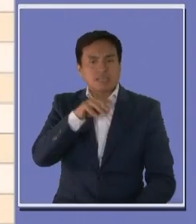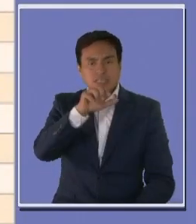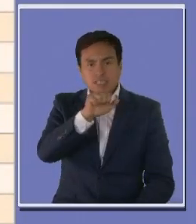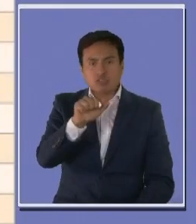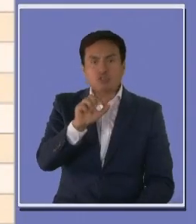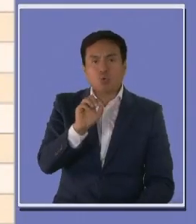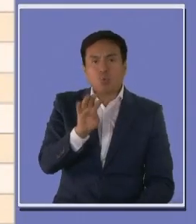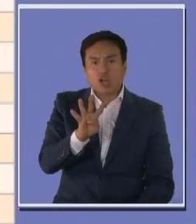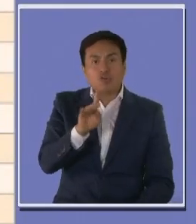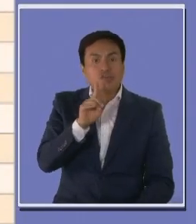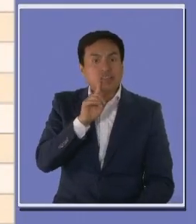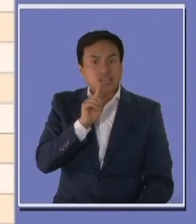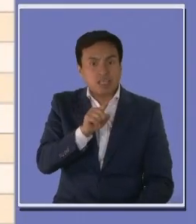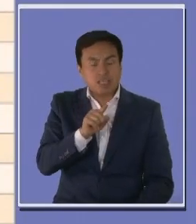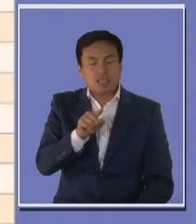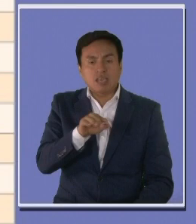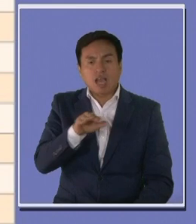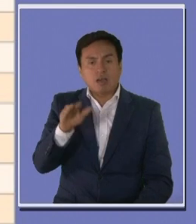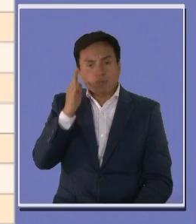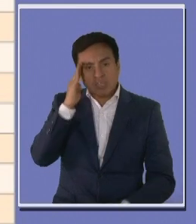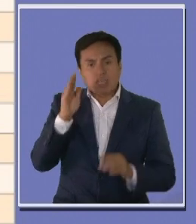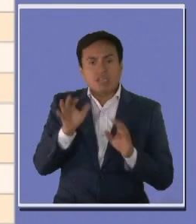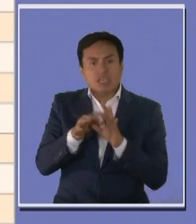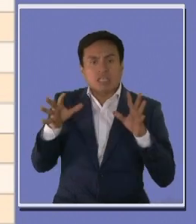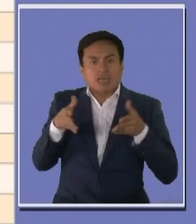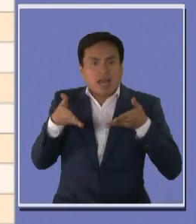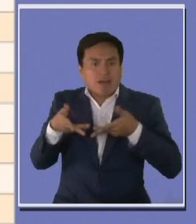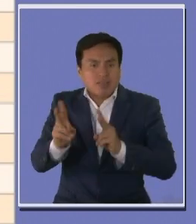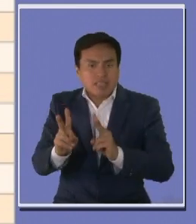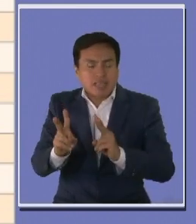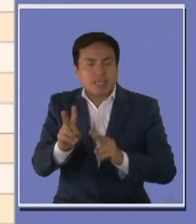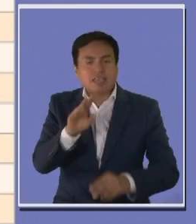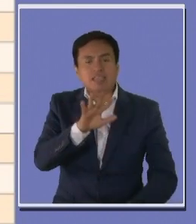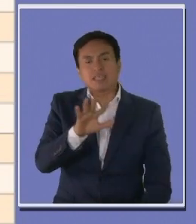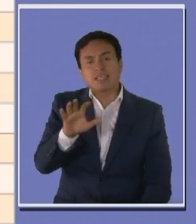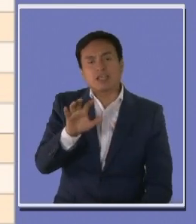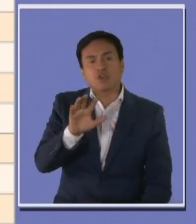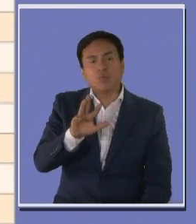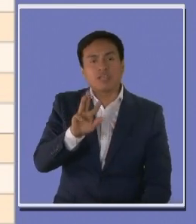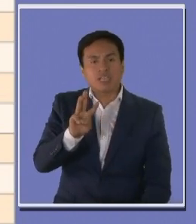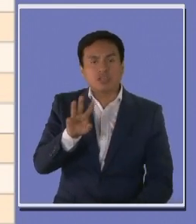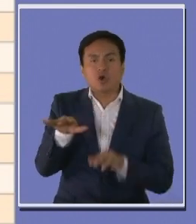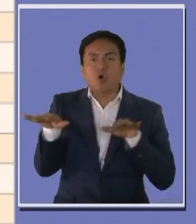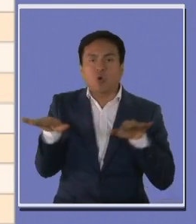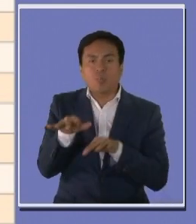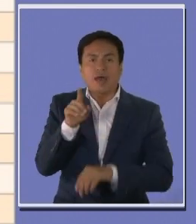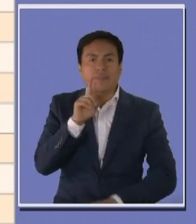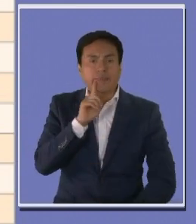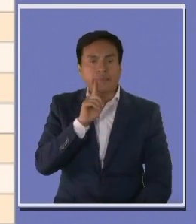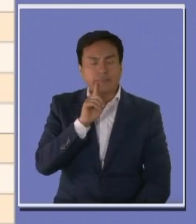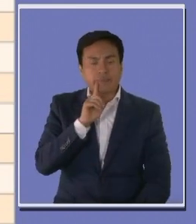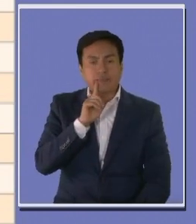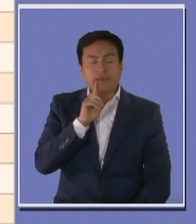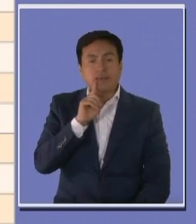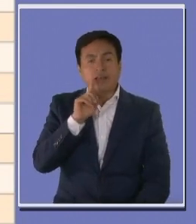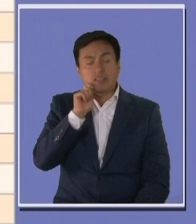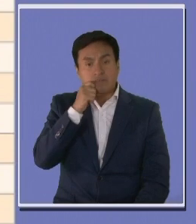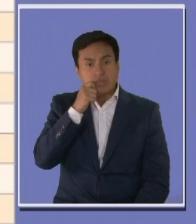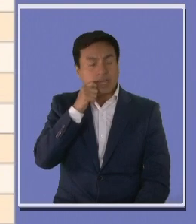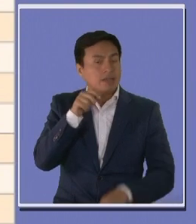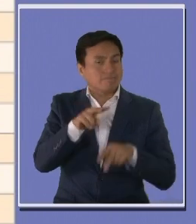604 camas críticas habilitadas de las que tiene 593 ocupadas y lo que hace